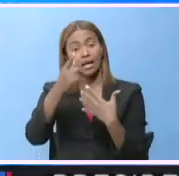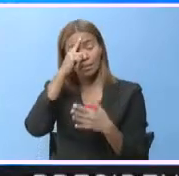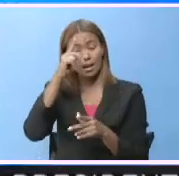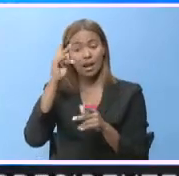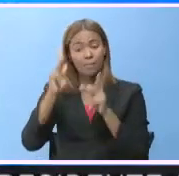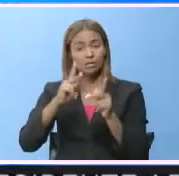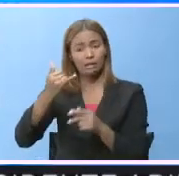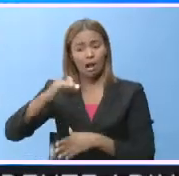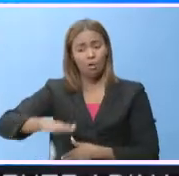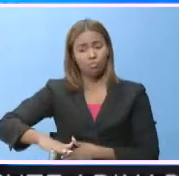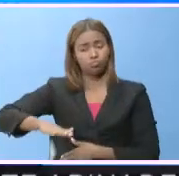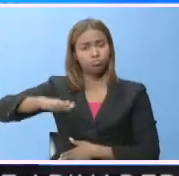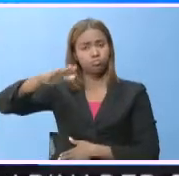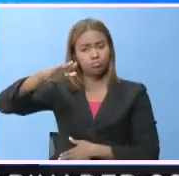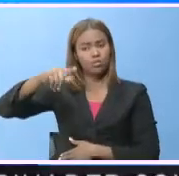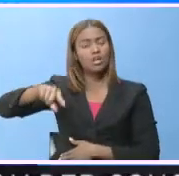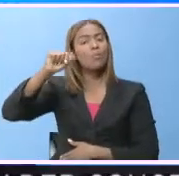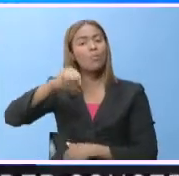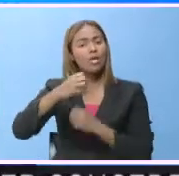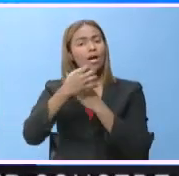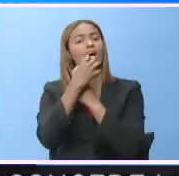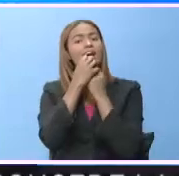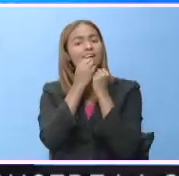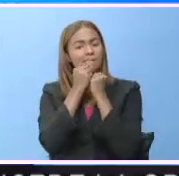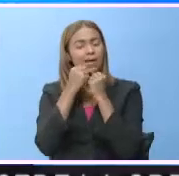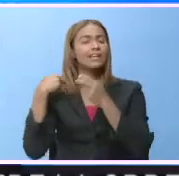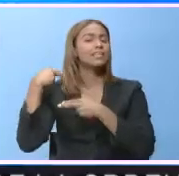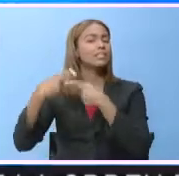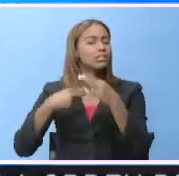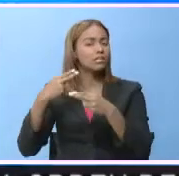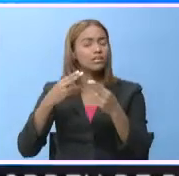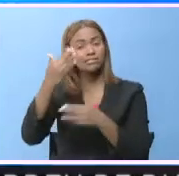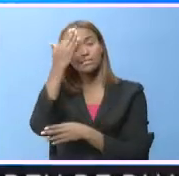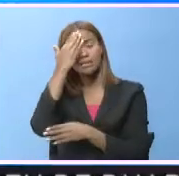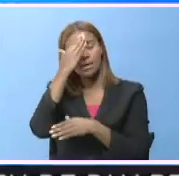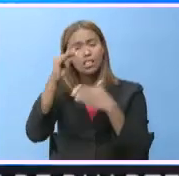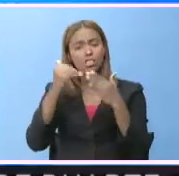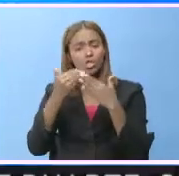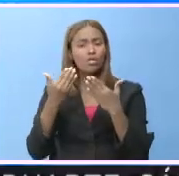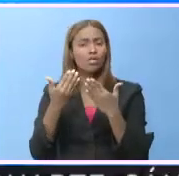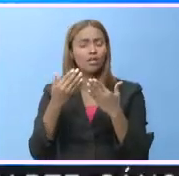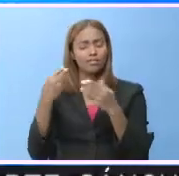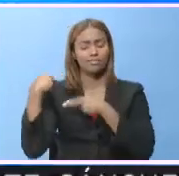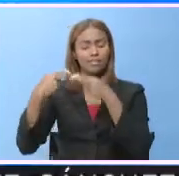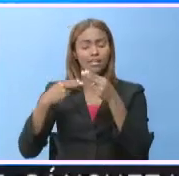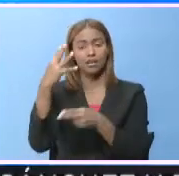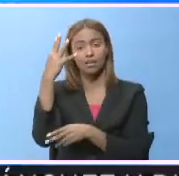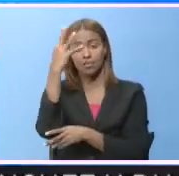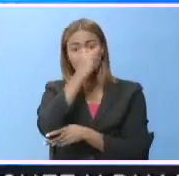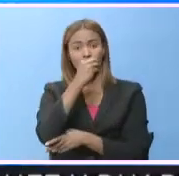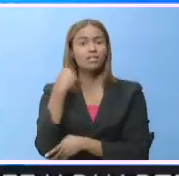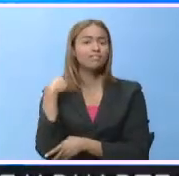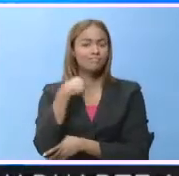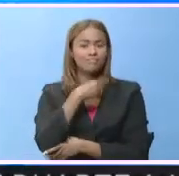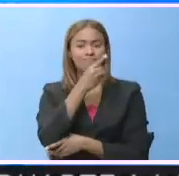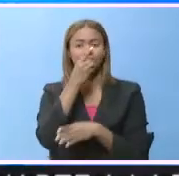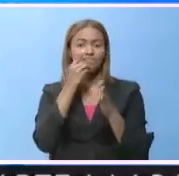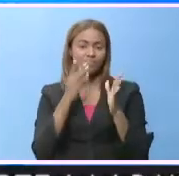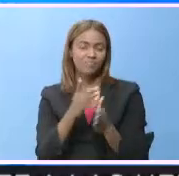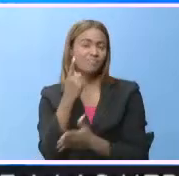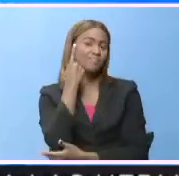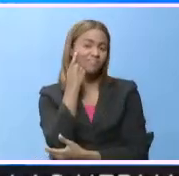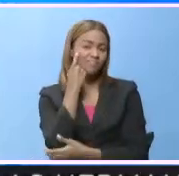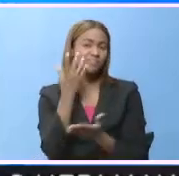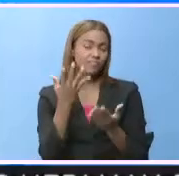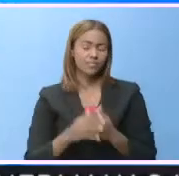que va subiendo, los jóvenes, puedan amar la historia, enriquecerse a través de lo bonito de nuestra historia dominicana reciente, muy